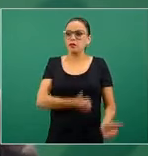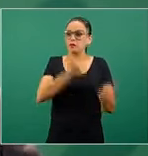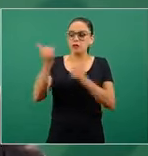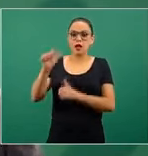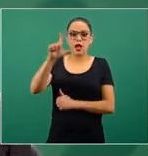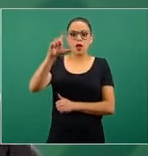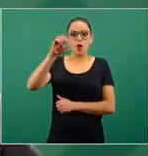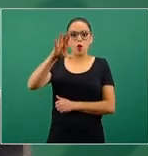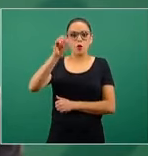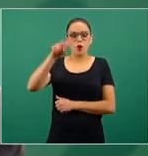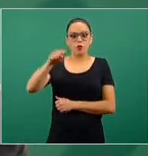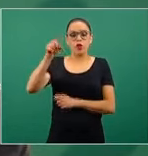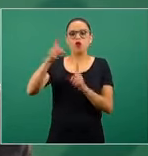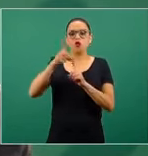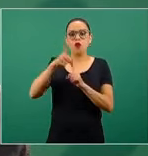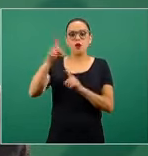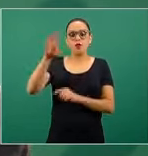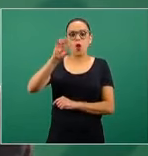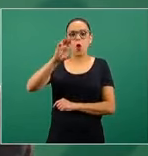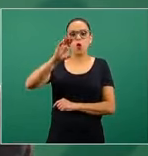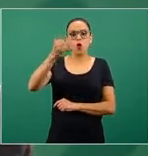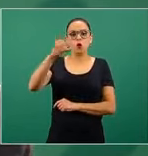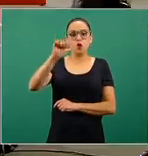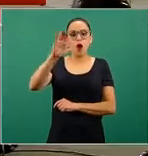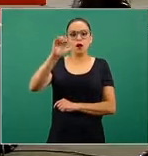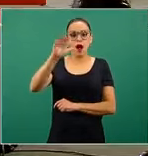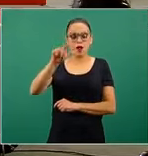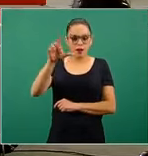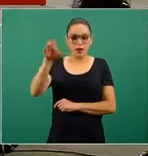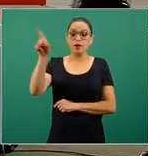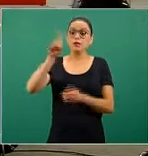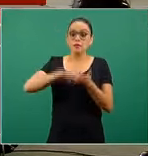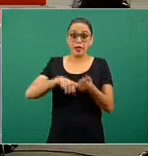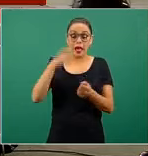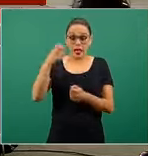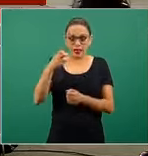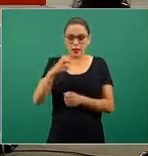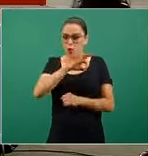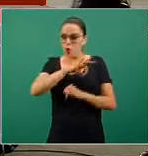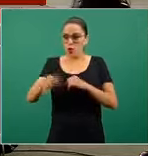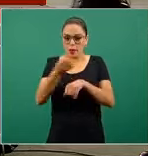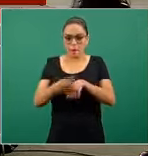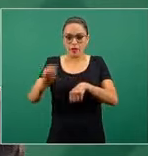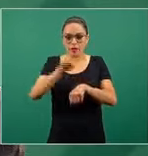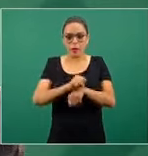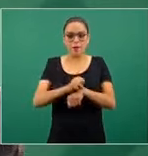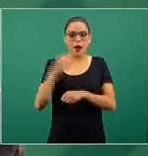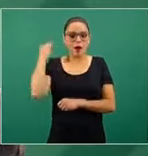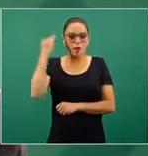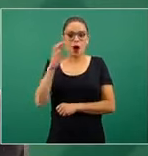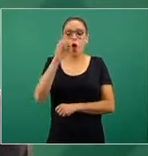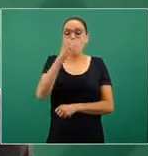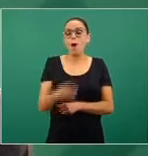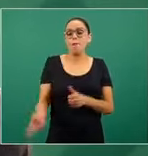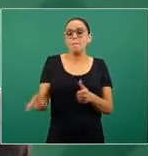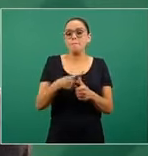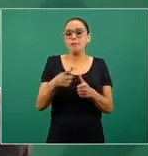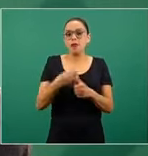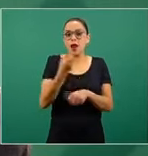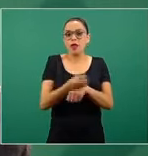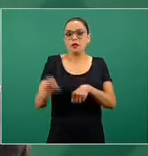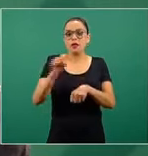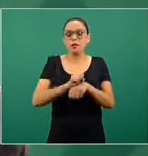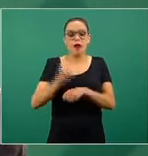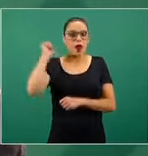Leomont, en Ocoyoacac. Esas tienen programado que sea o la última semana de marzo o la primera semana de abril. Y en su